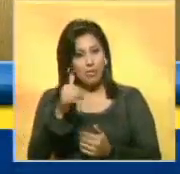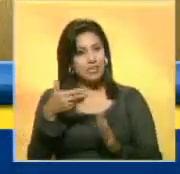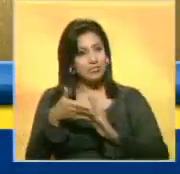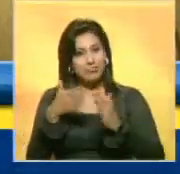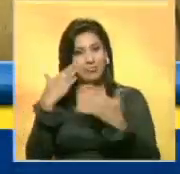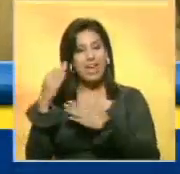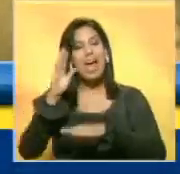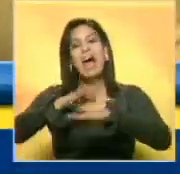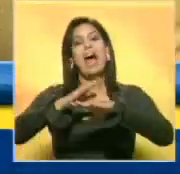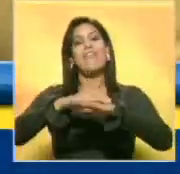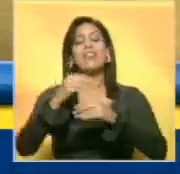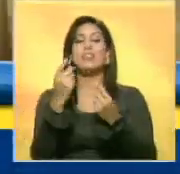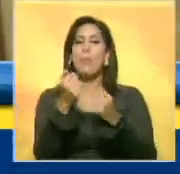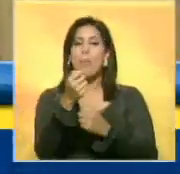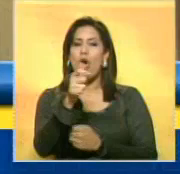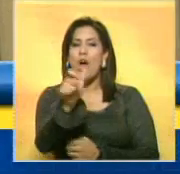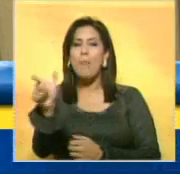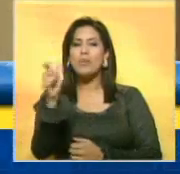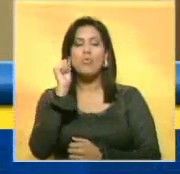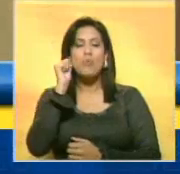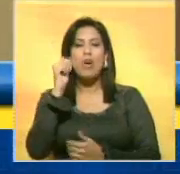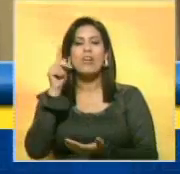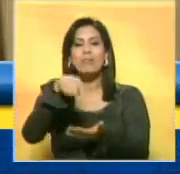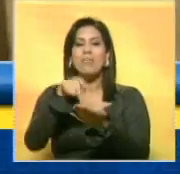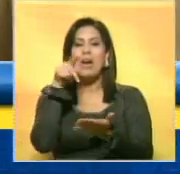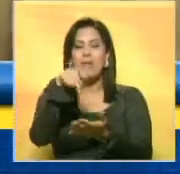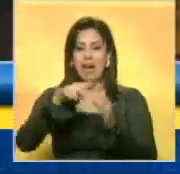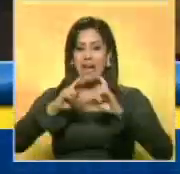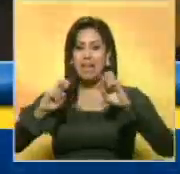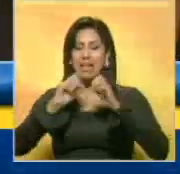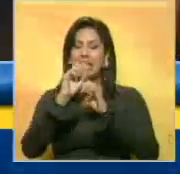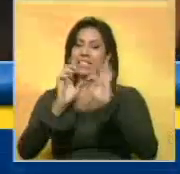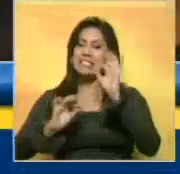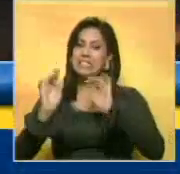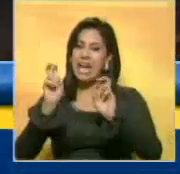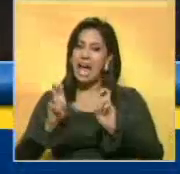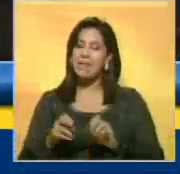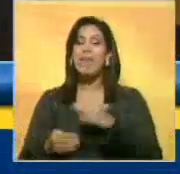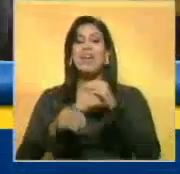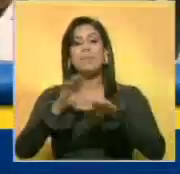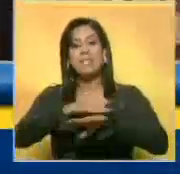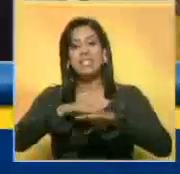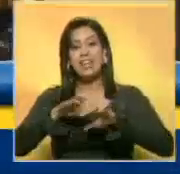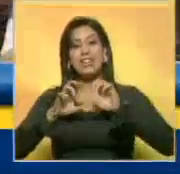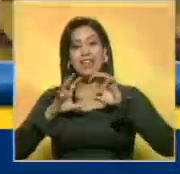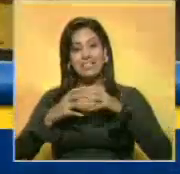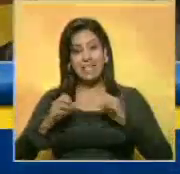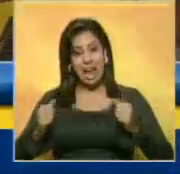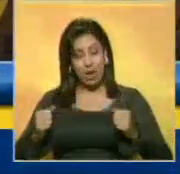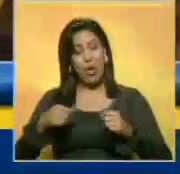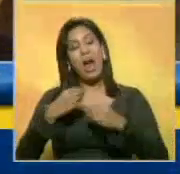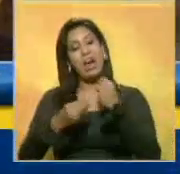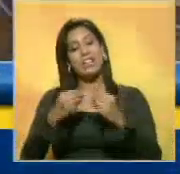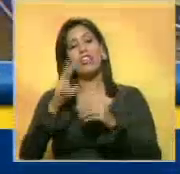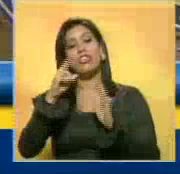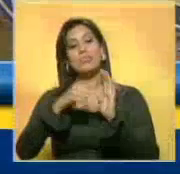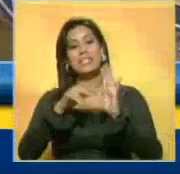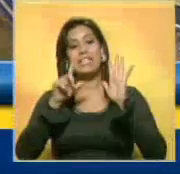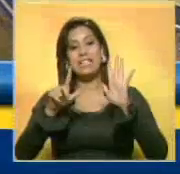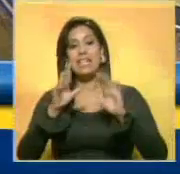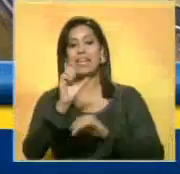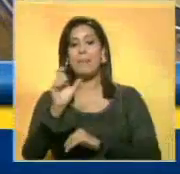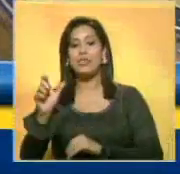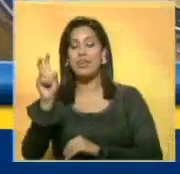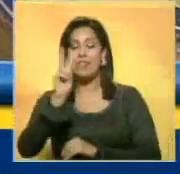portadoras, manifestó que muy pocas mujeres han acudido a examinarse y el Ministerio para la Salud tiene un registro de 2.700